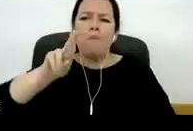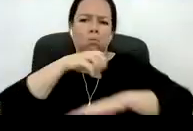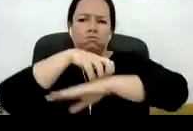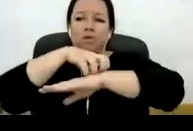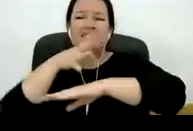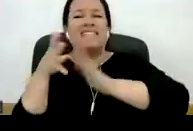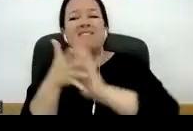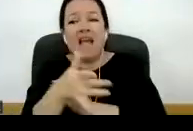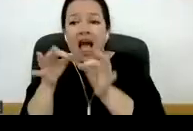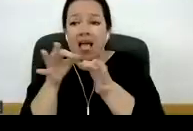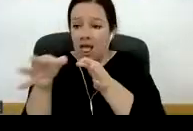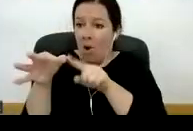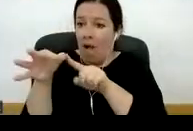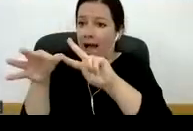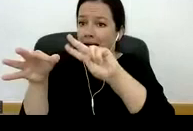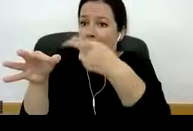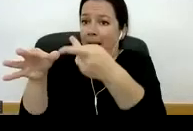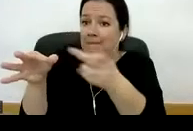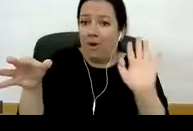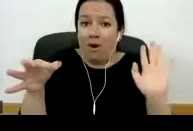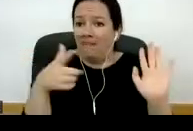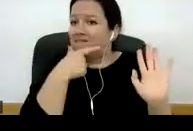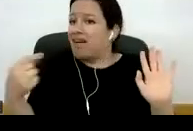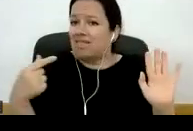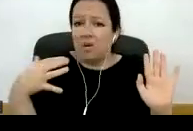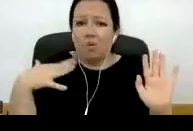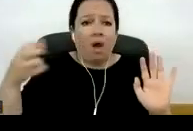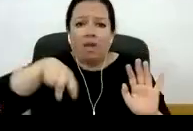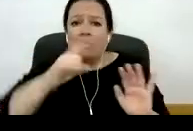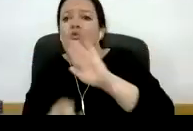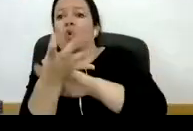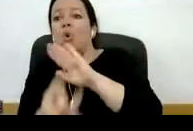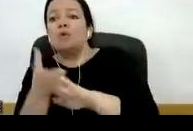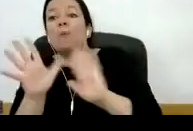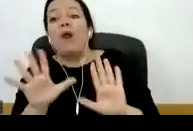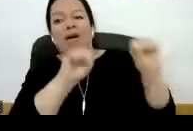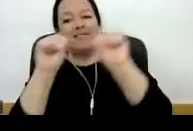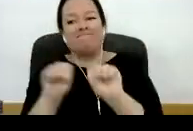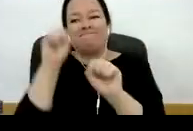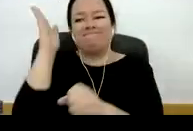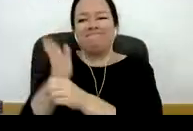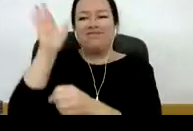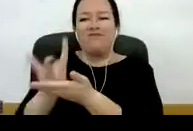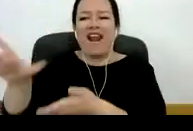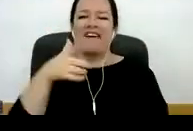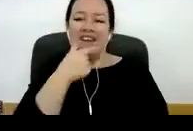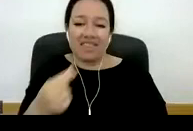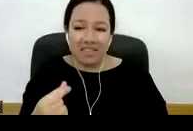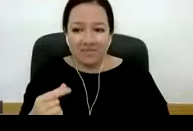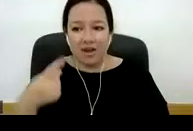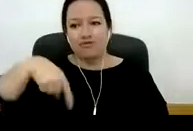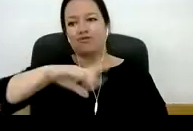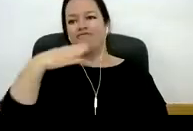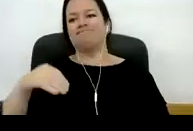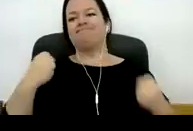células, hacerlas mutar y ser la base de un eventual tumor. Afortunadamente nuestra